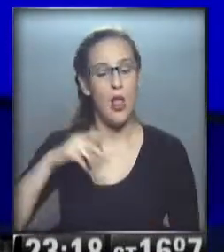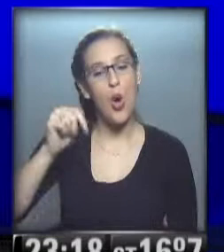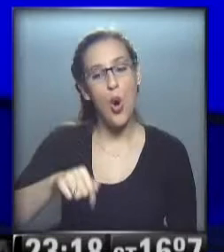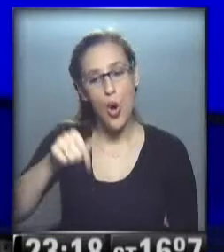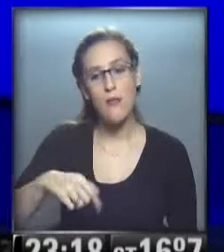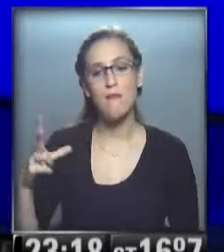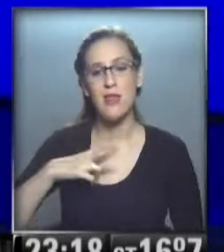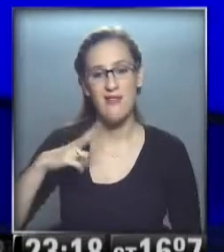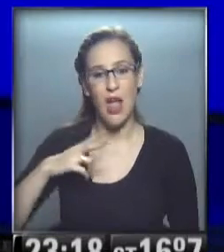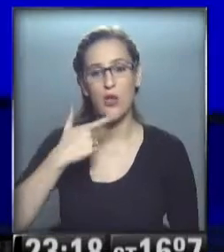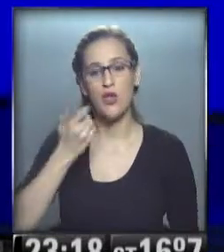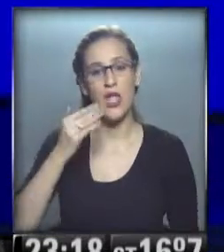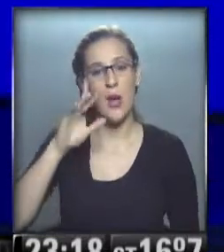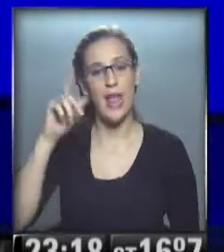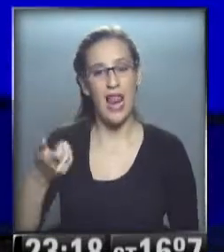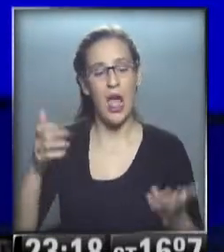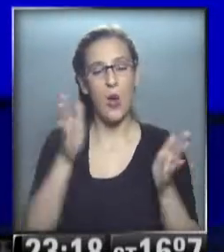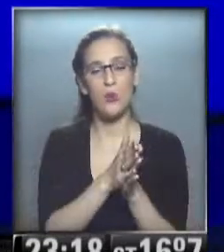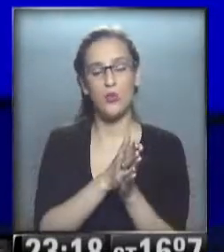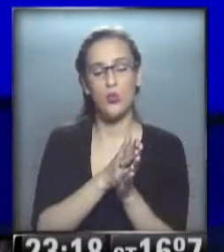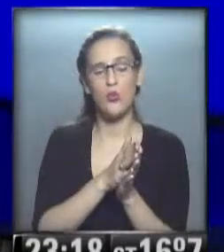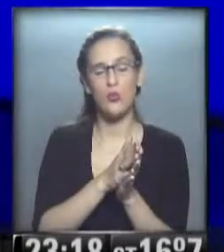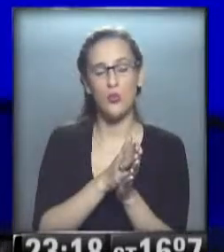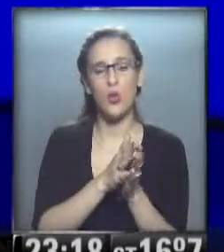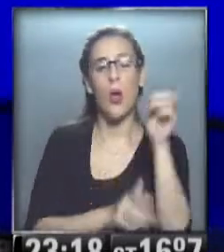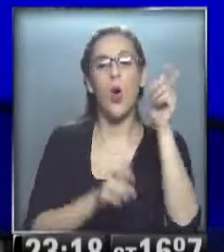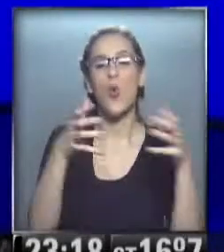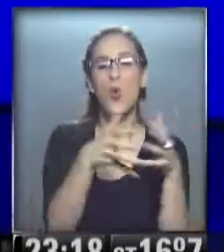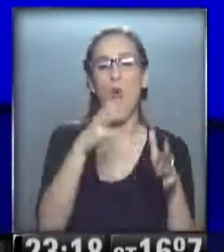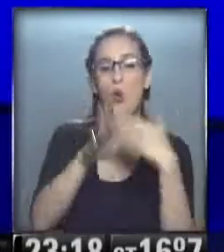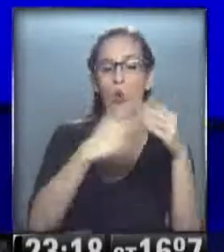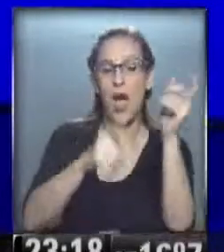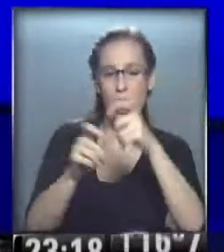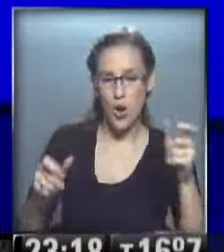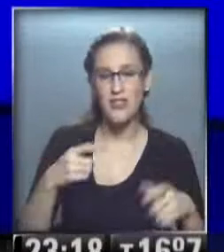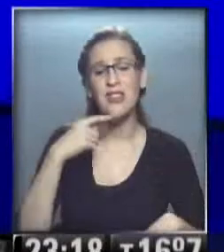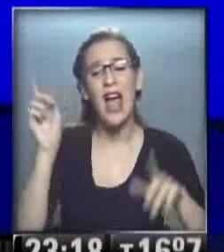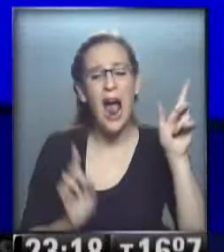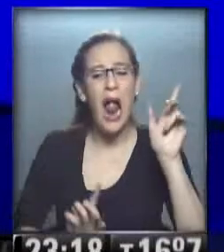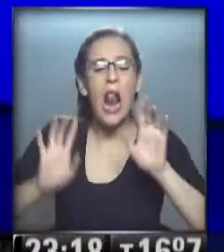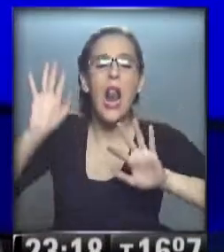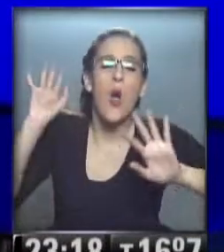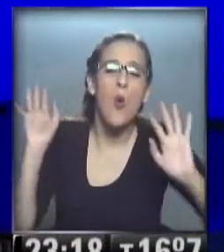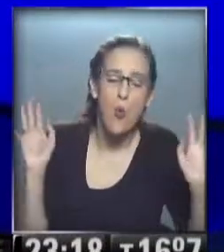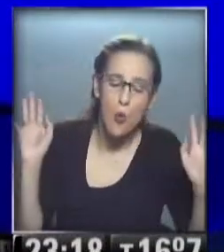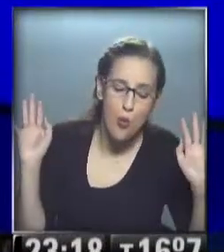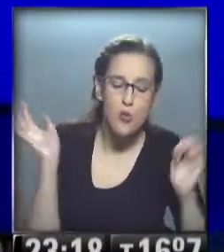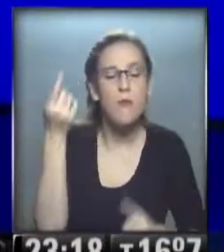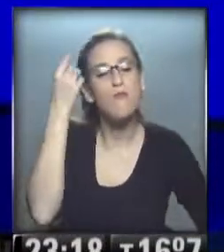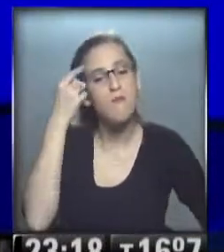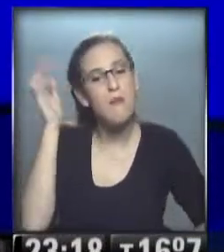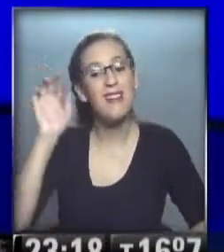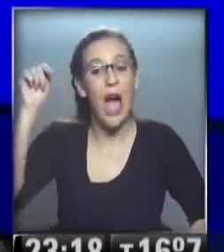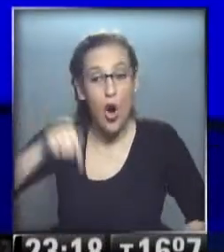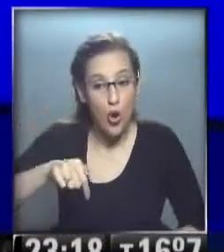entre Alejandro Sabella y sus ayudantes de campo en cuanto a la selección argentina, porque en algún momento del día se especuló con la posibilidad de que